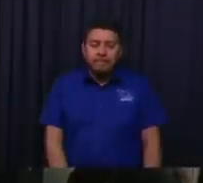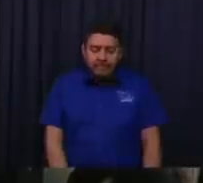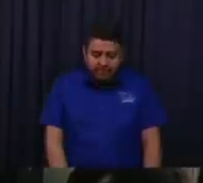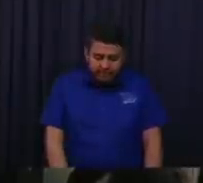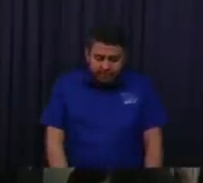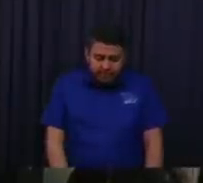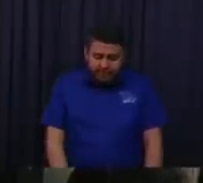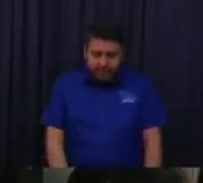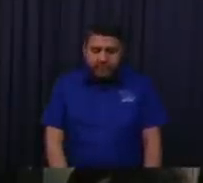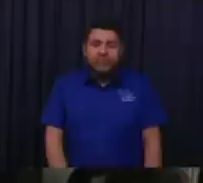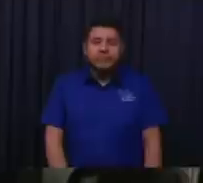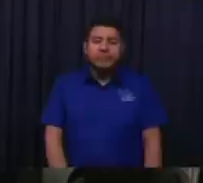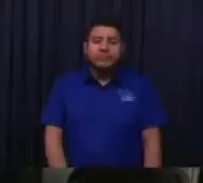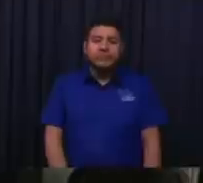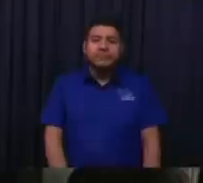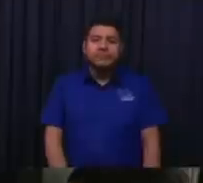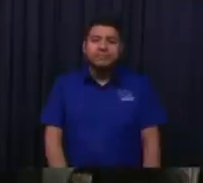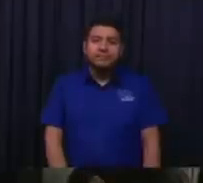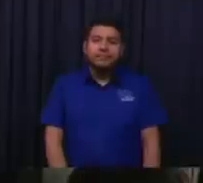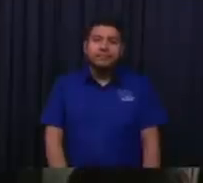8.